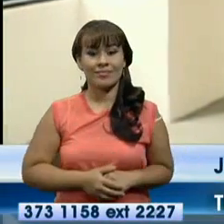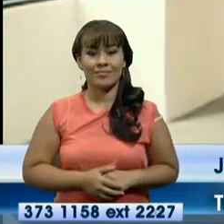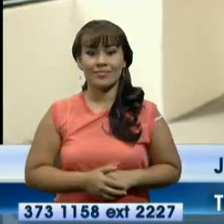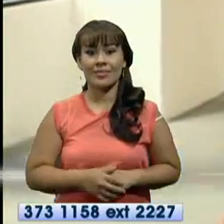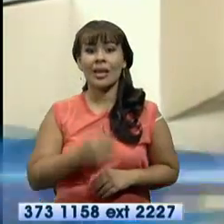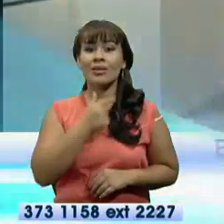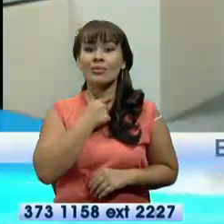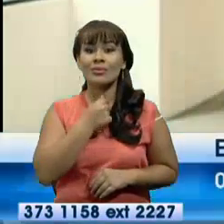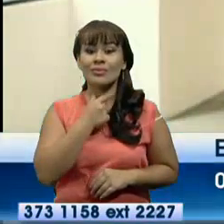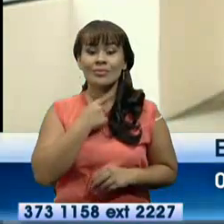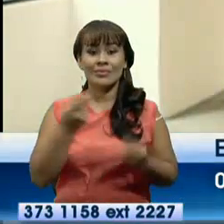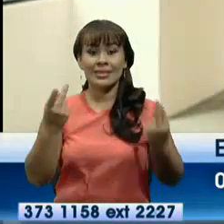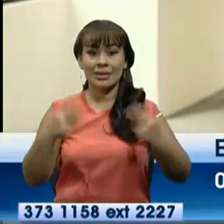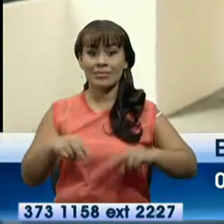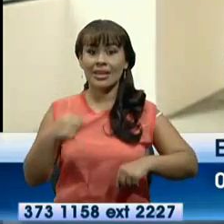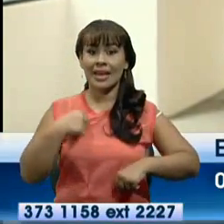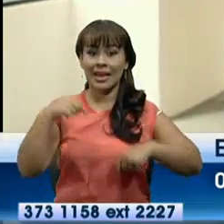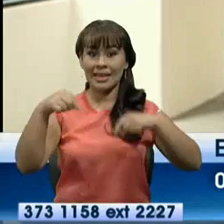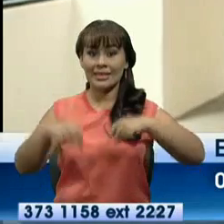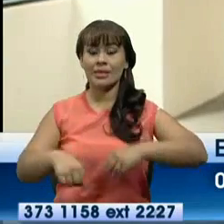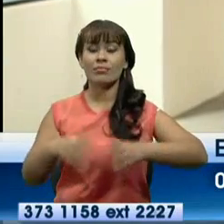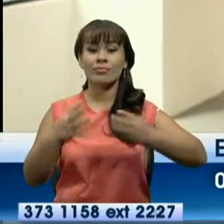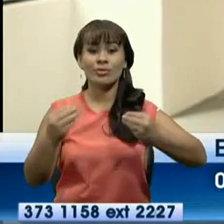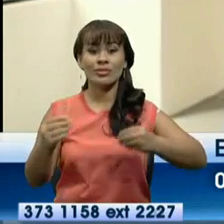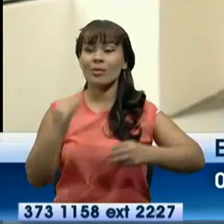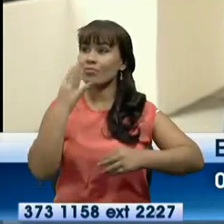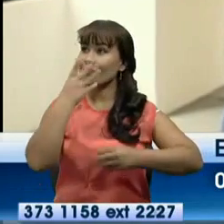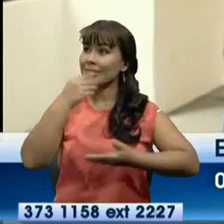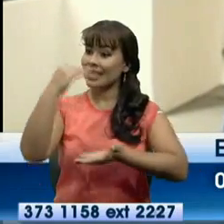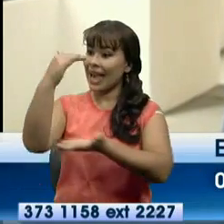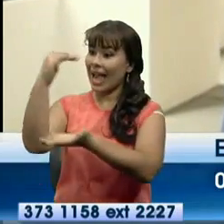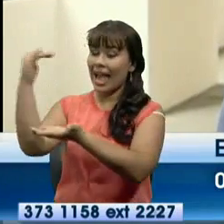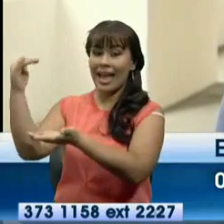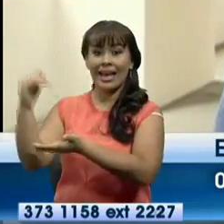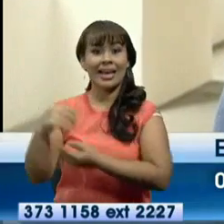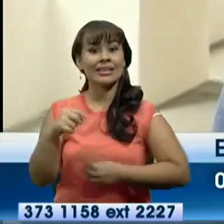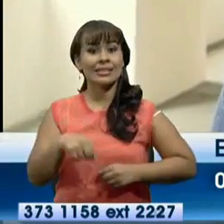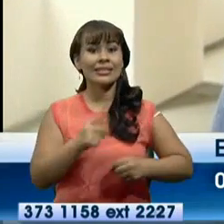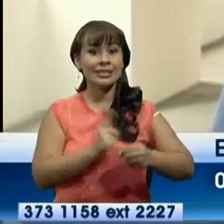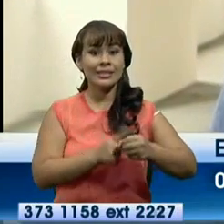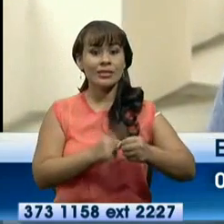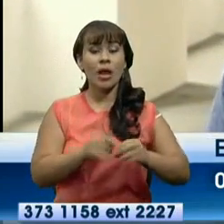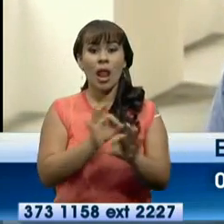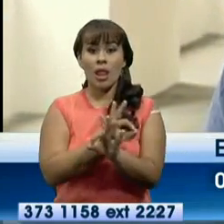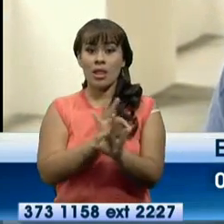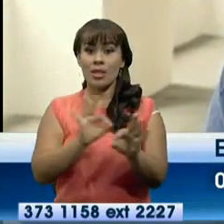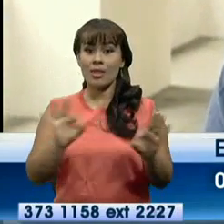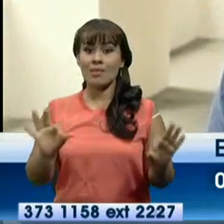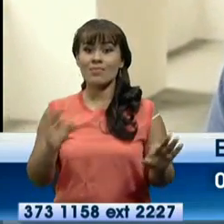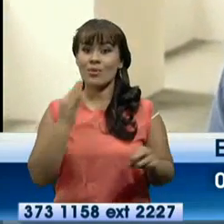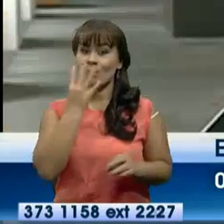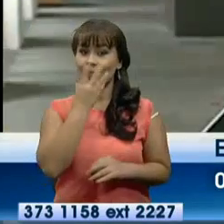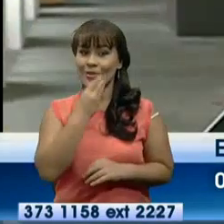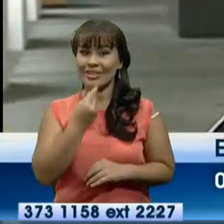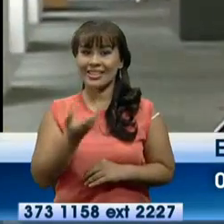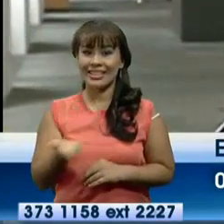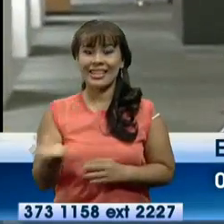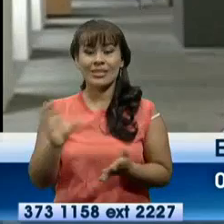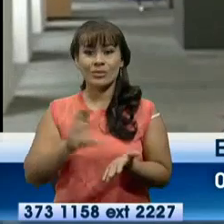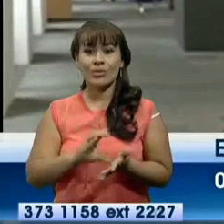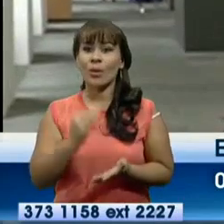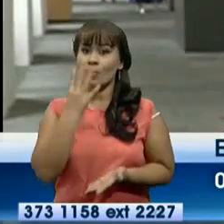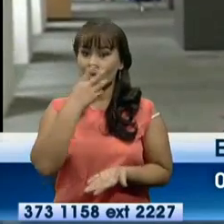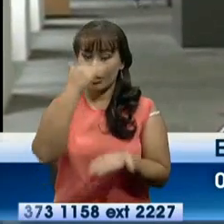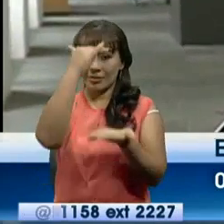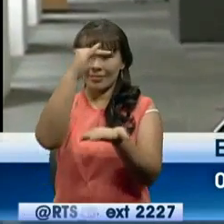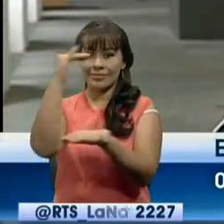disfrutando de toda la cantidad de arte que tienen ustedes en Quito y de lo limpio y de lo bello que tiene la ciudad. Las estatuas son